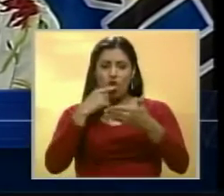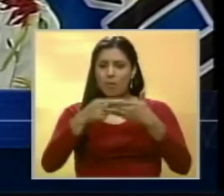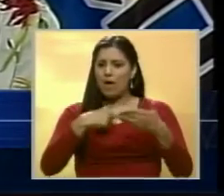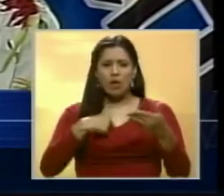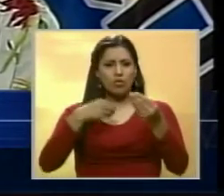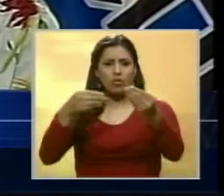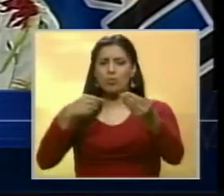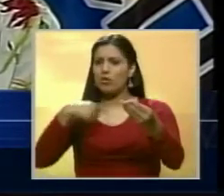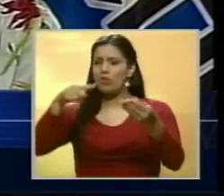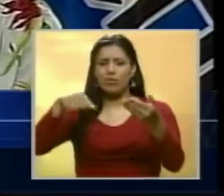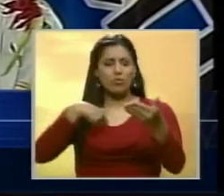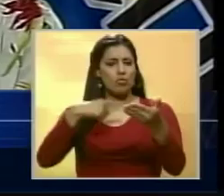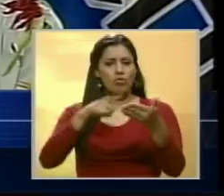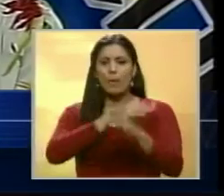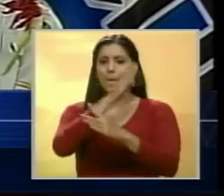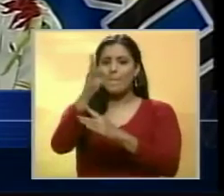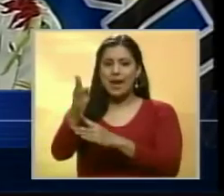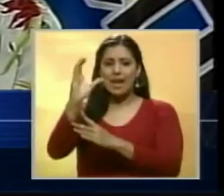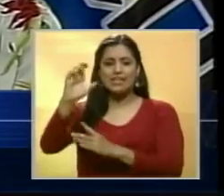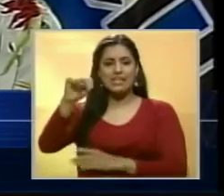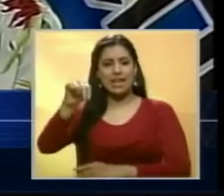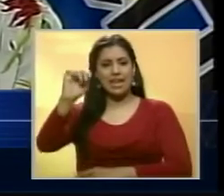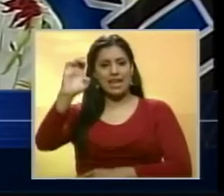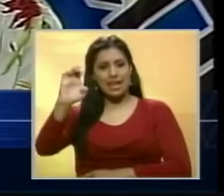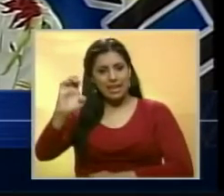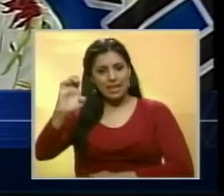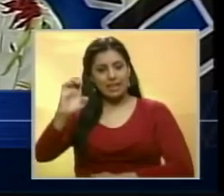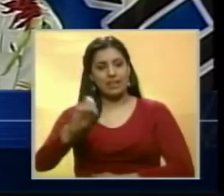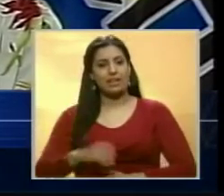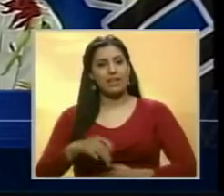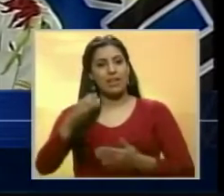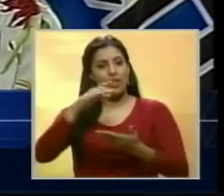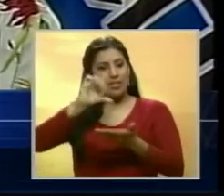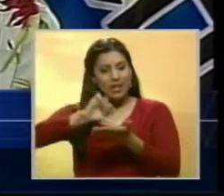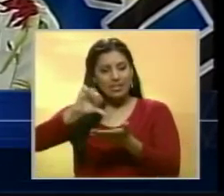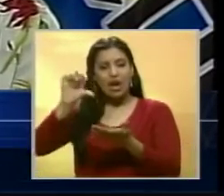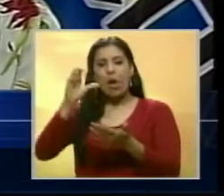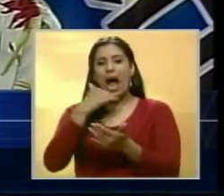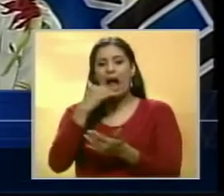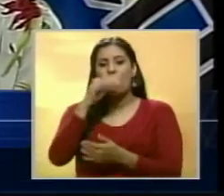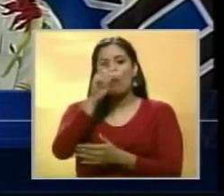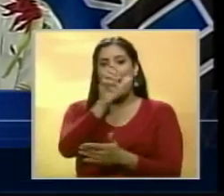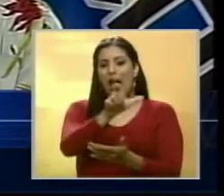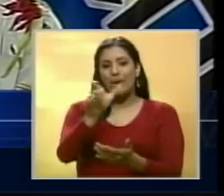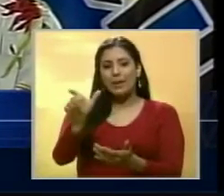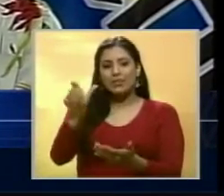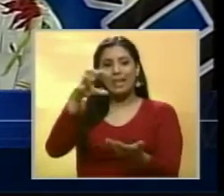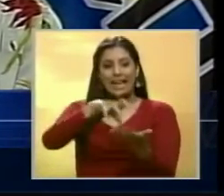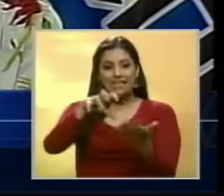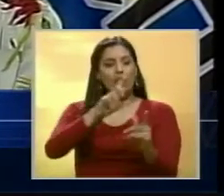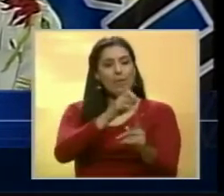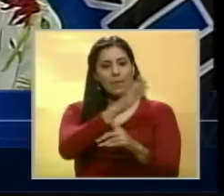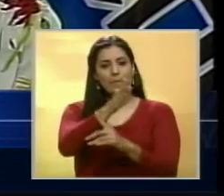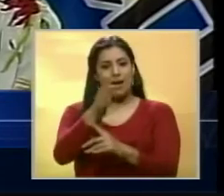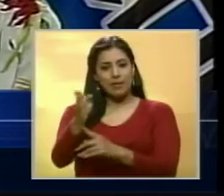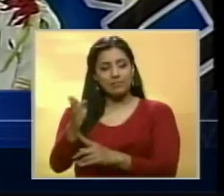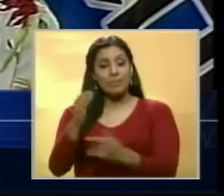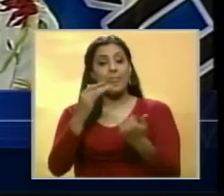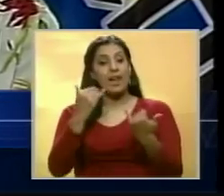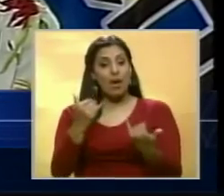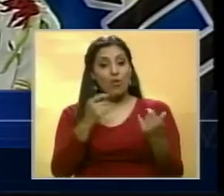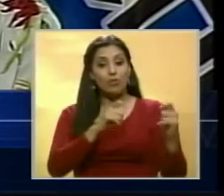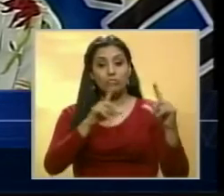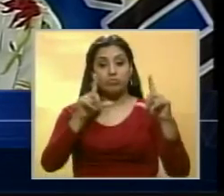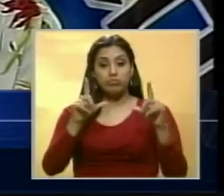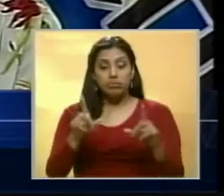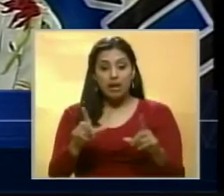Electoral y acudir a las oficinas regionales correspondientes. La